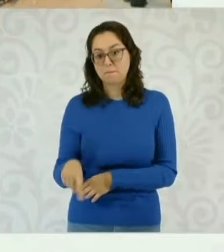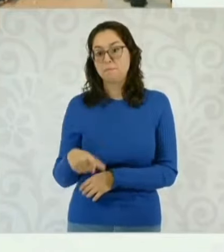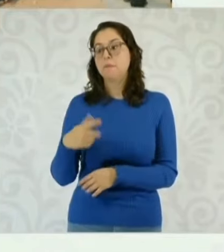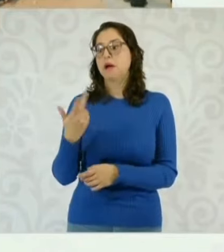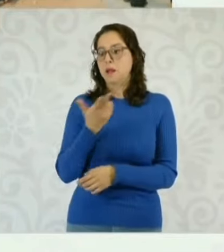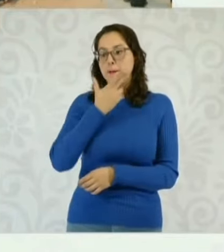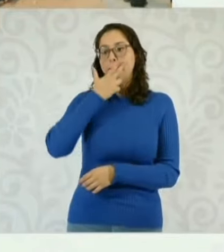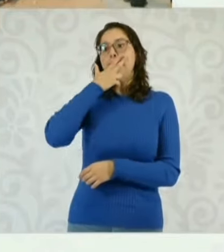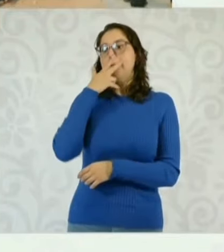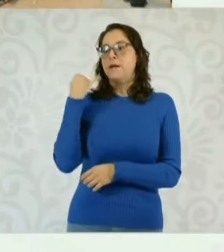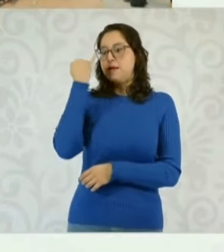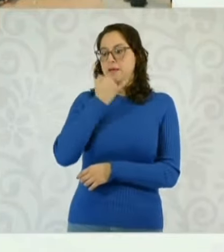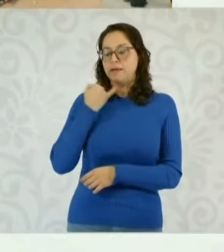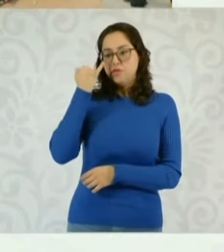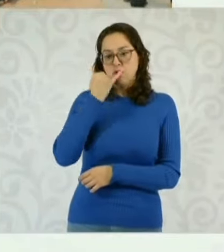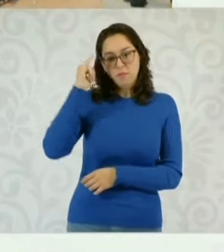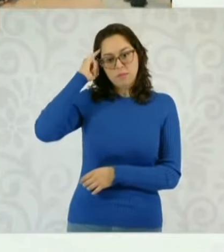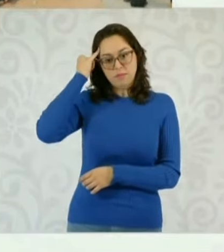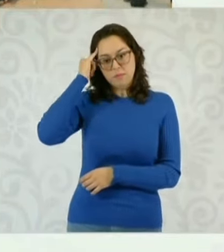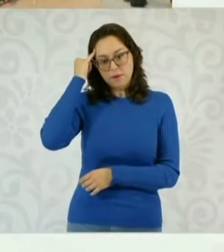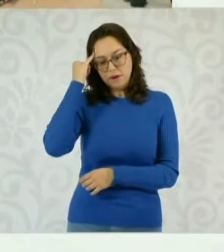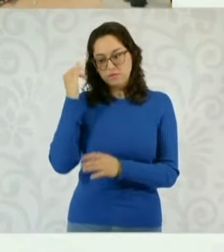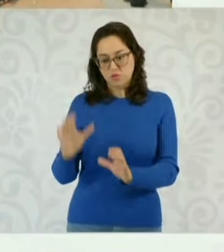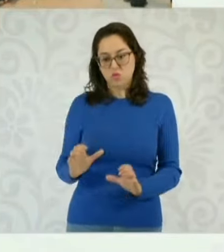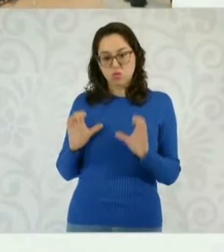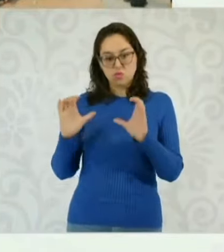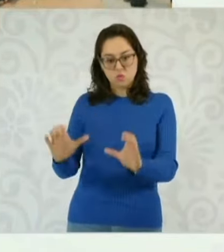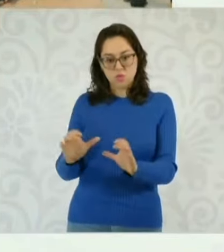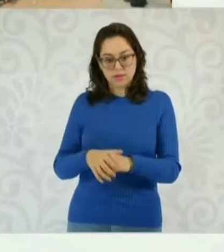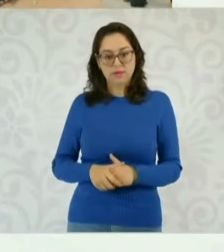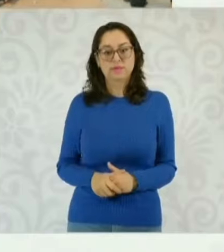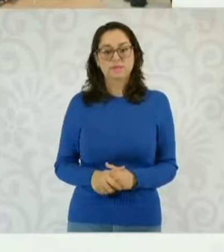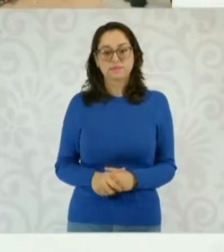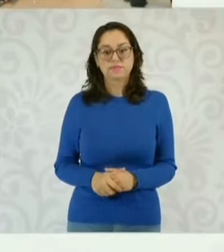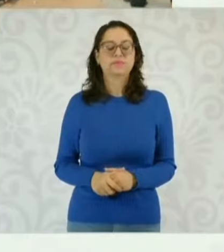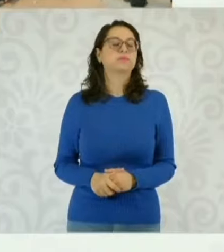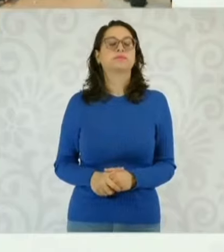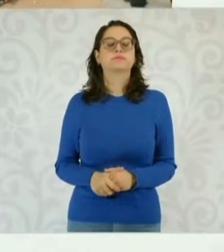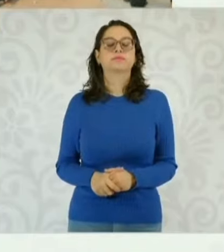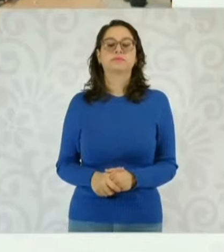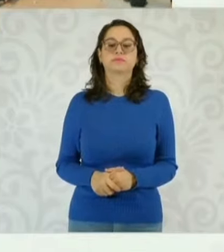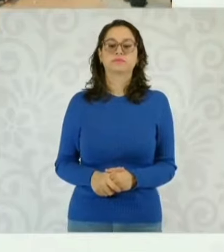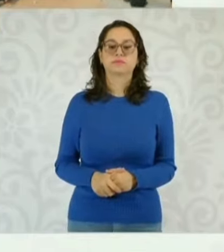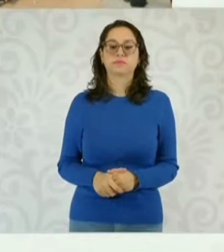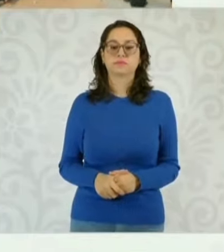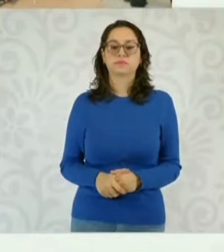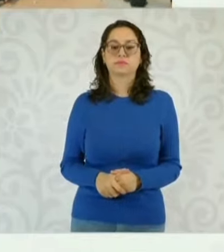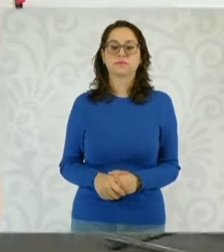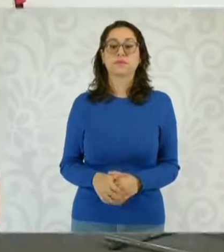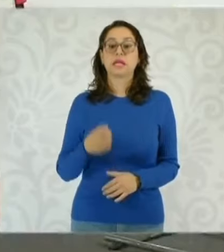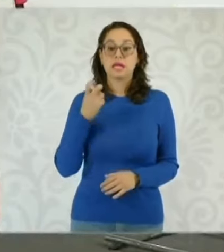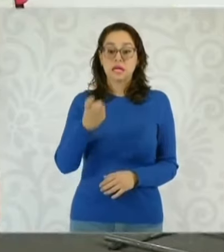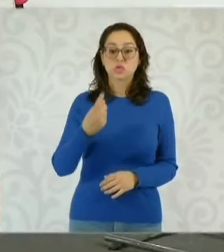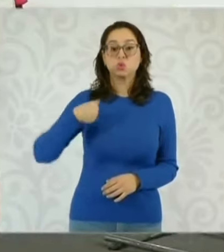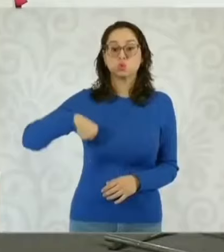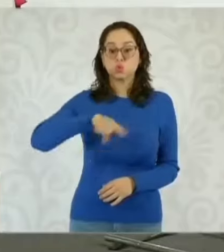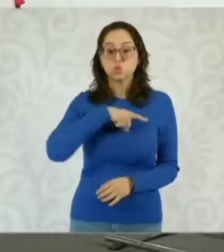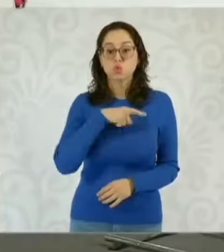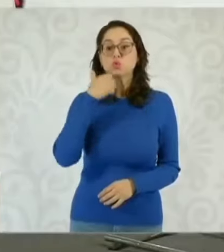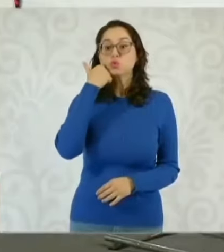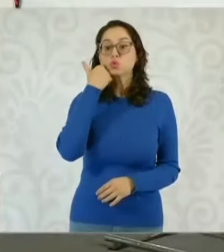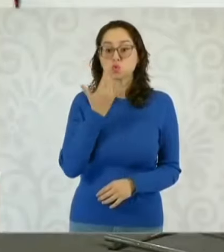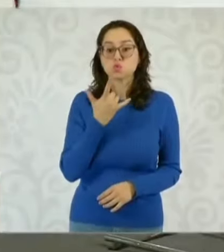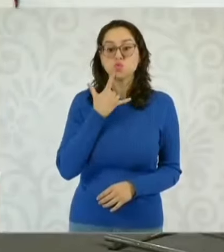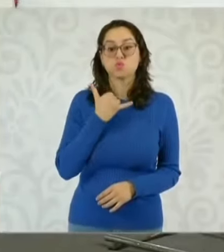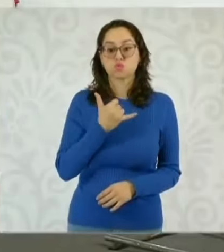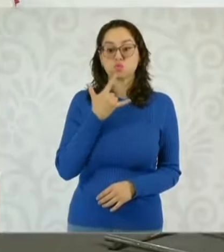lingüística y cultural. Pues este esfuerzo es uno de los que más queremos compartir, pues